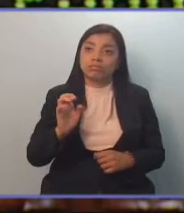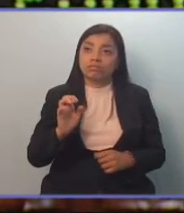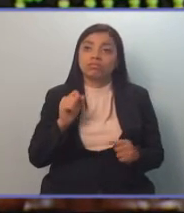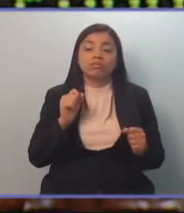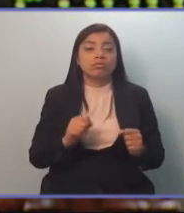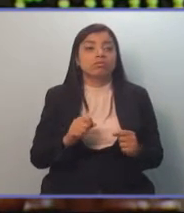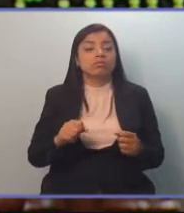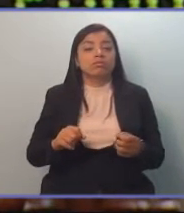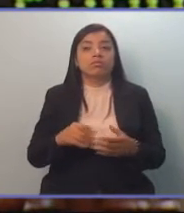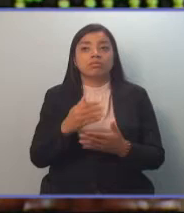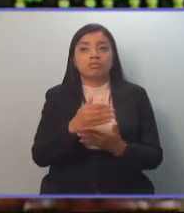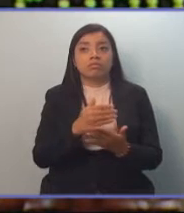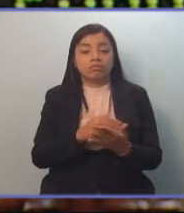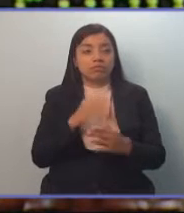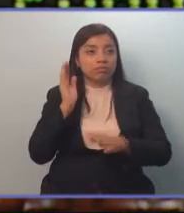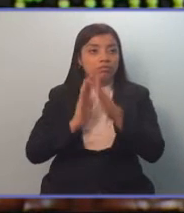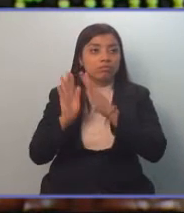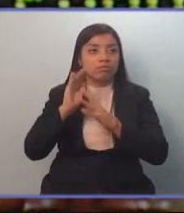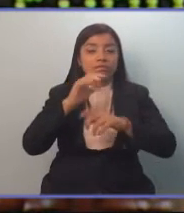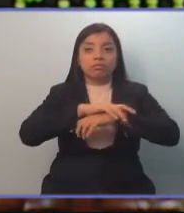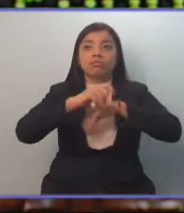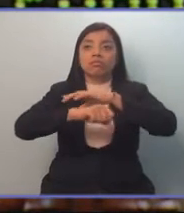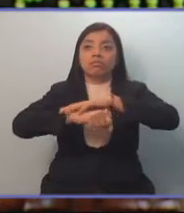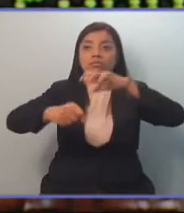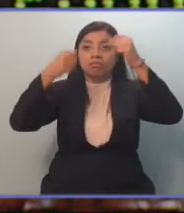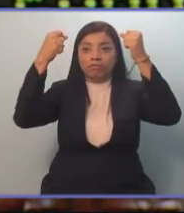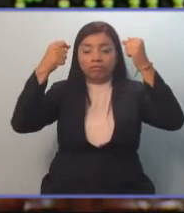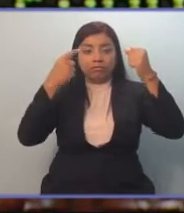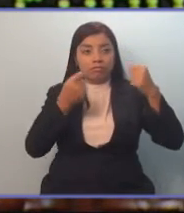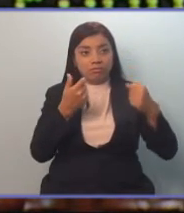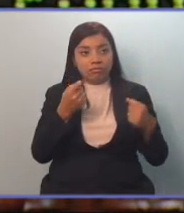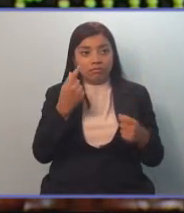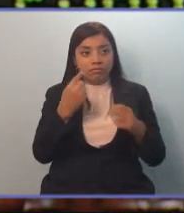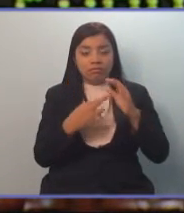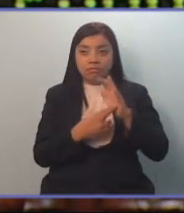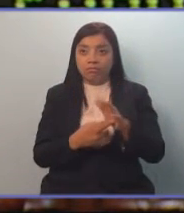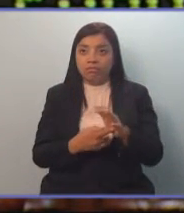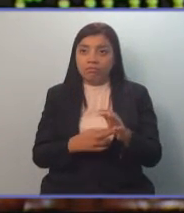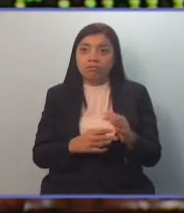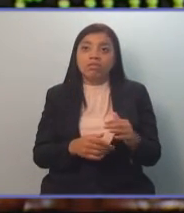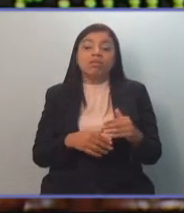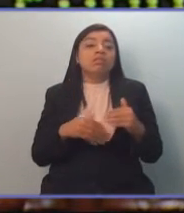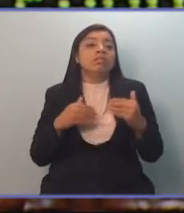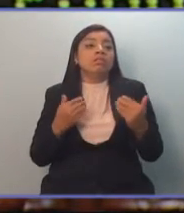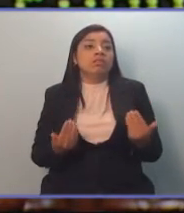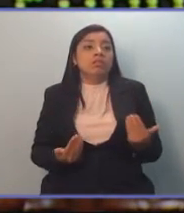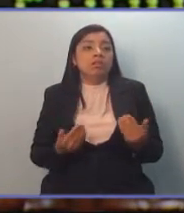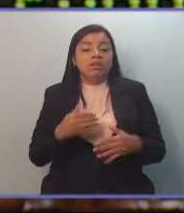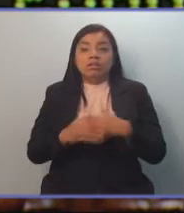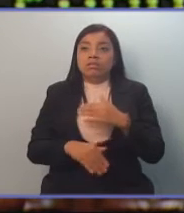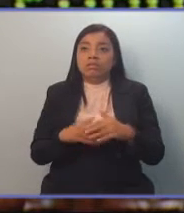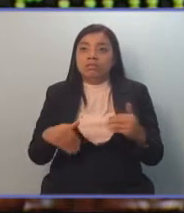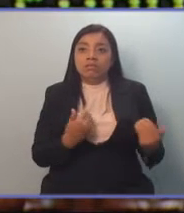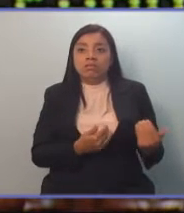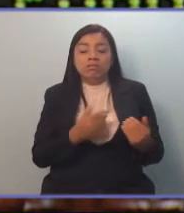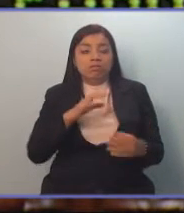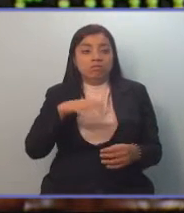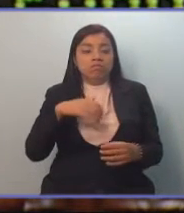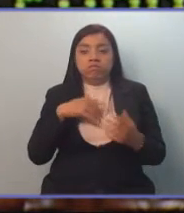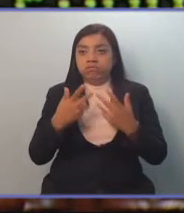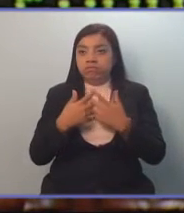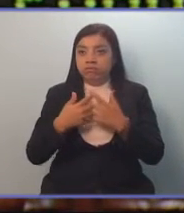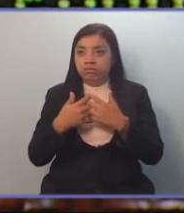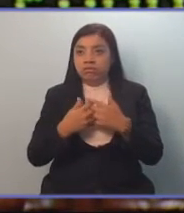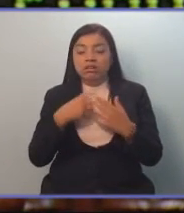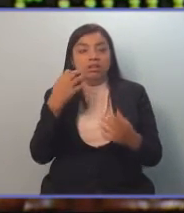Presentar solvencia de antecedentes penales y policiales del representante legal. Cuando se trate del cierre de operaciones de la empresa, esta